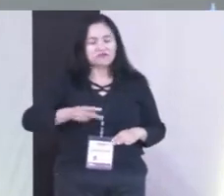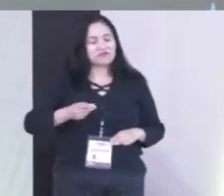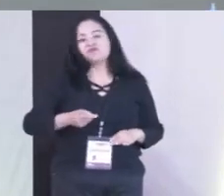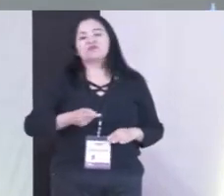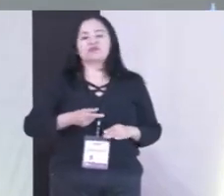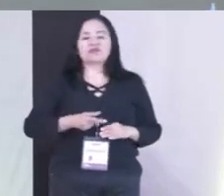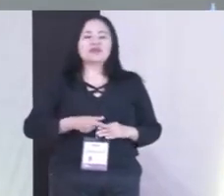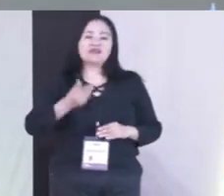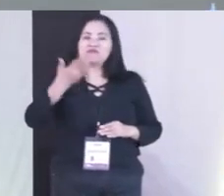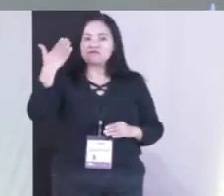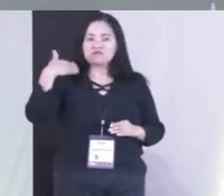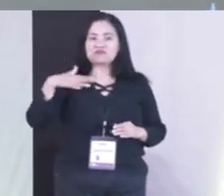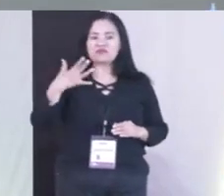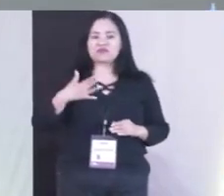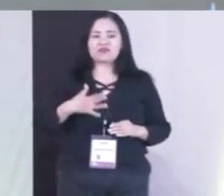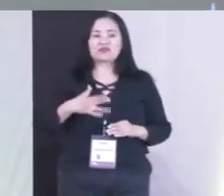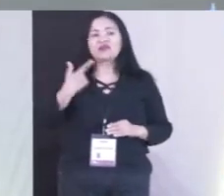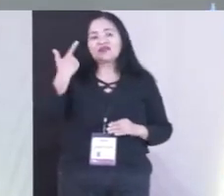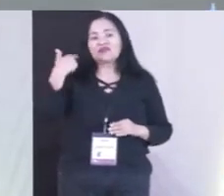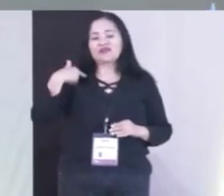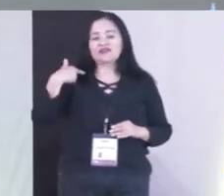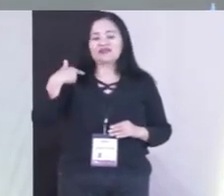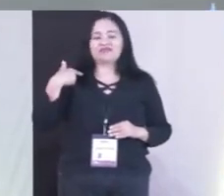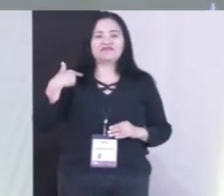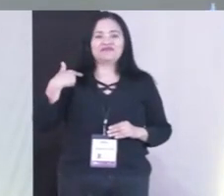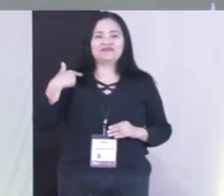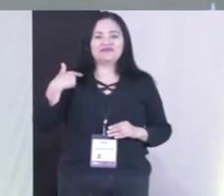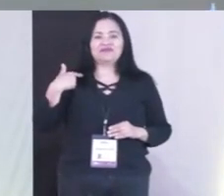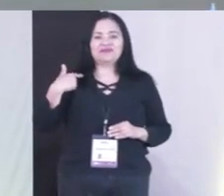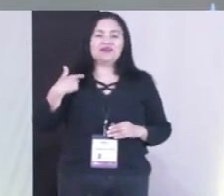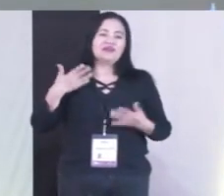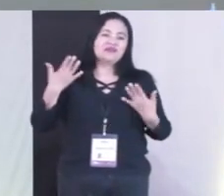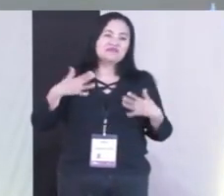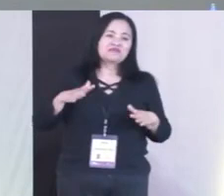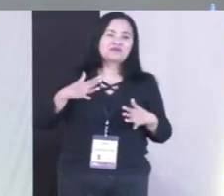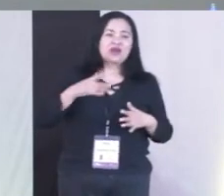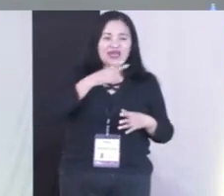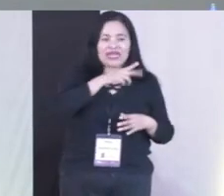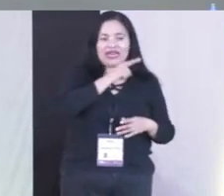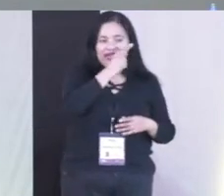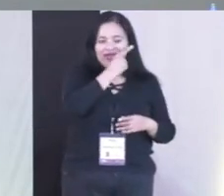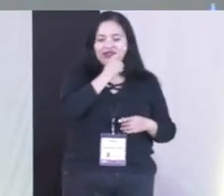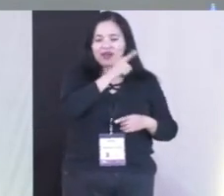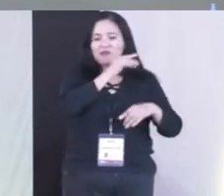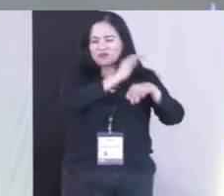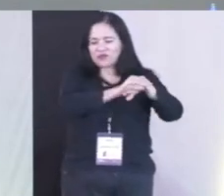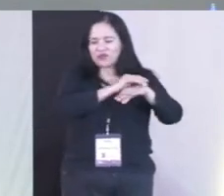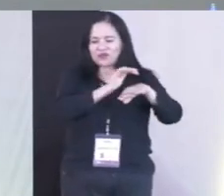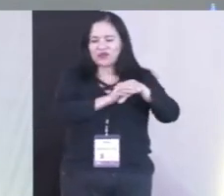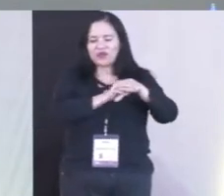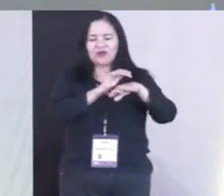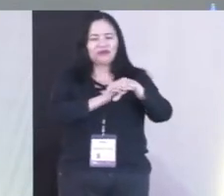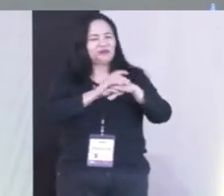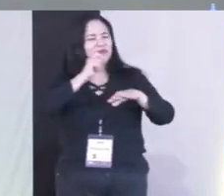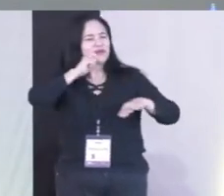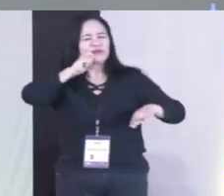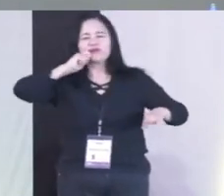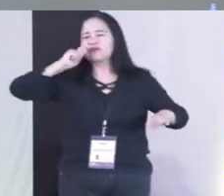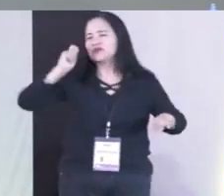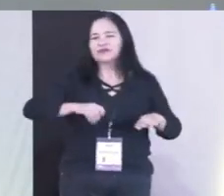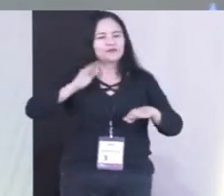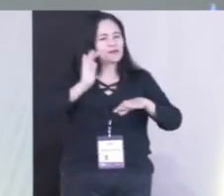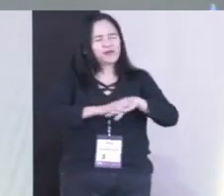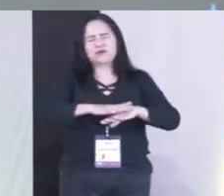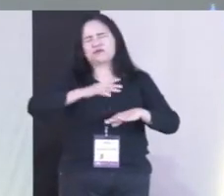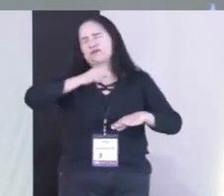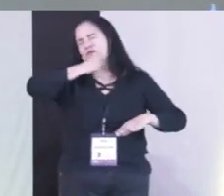que, pues bueno, llevamos, yo sí debo decir que Pedro es pues mi amigo más querido y